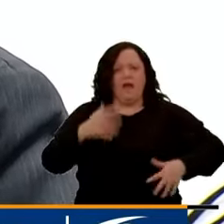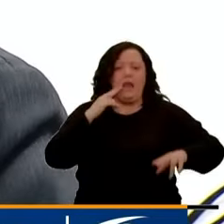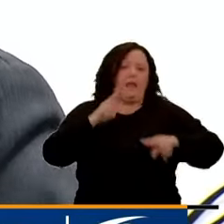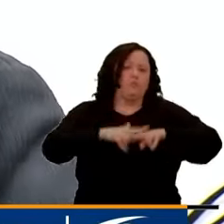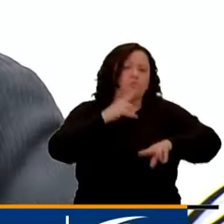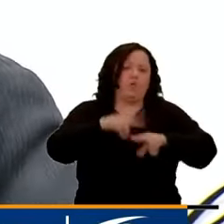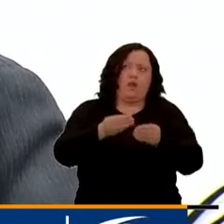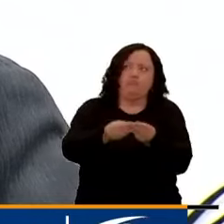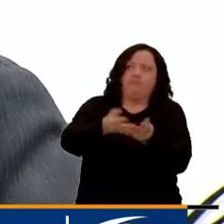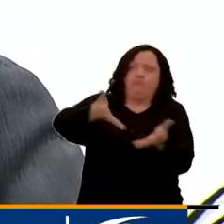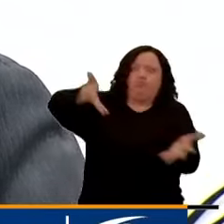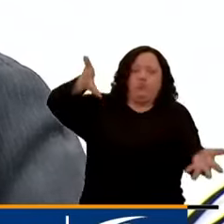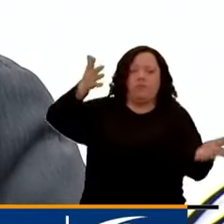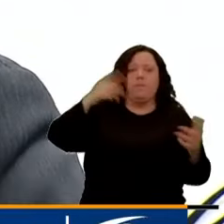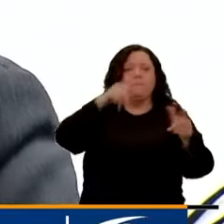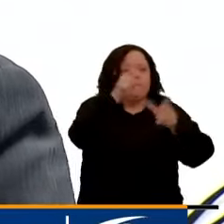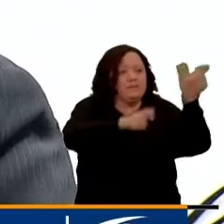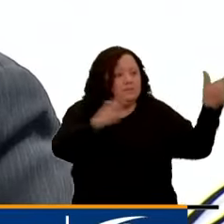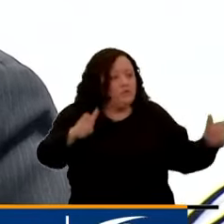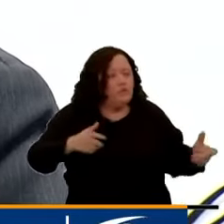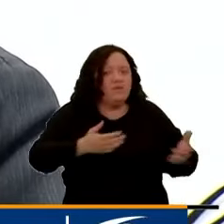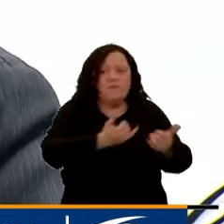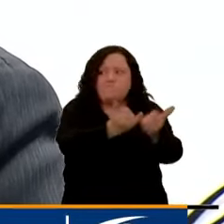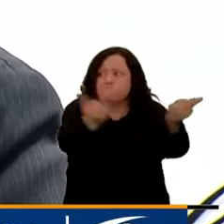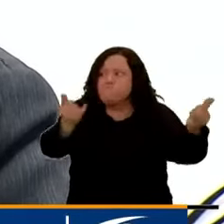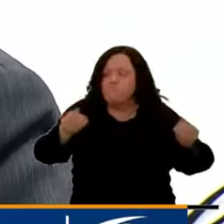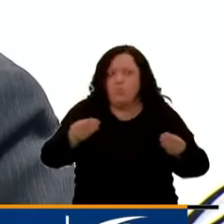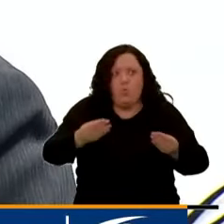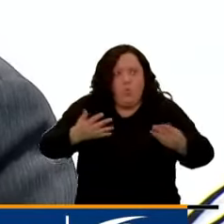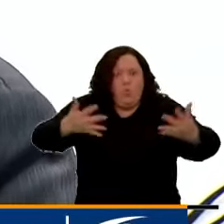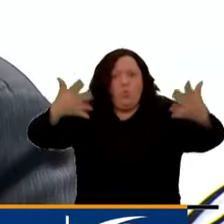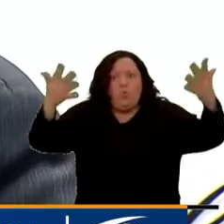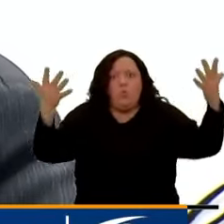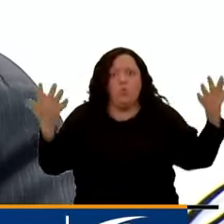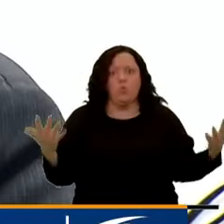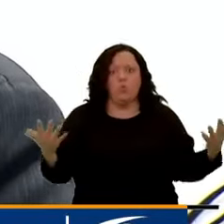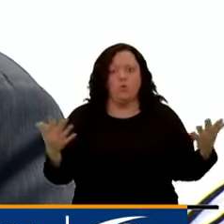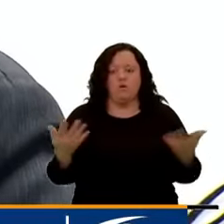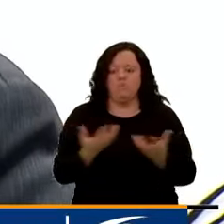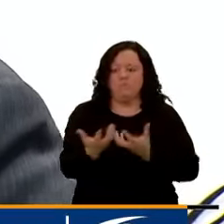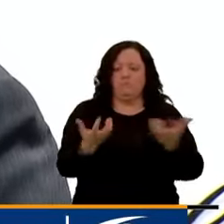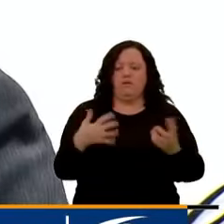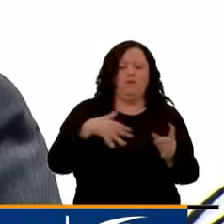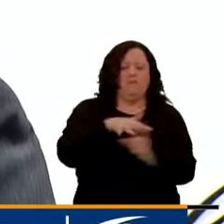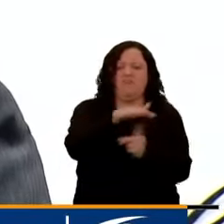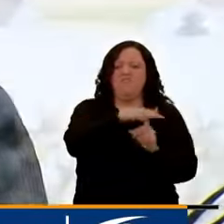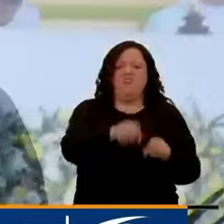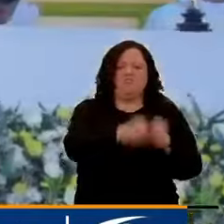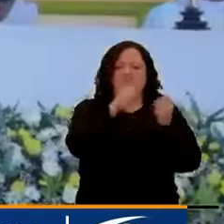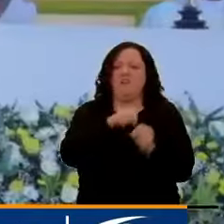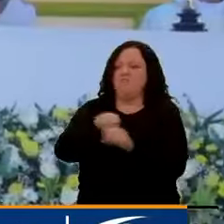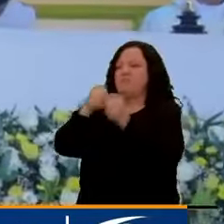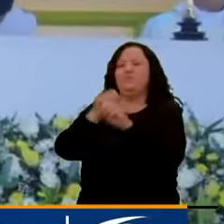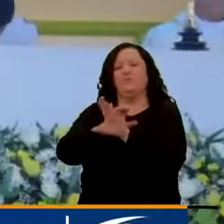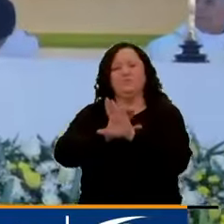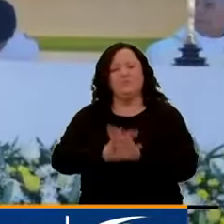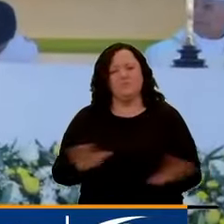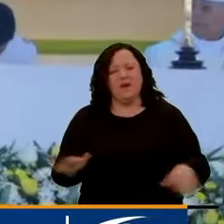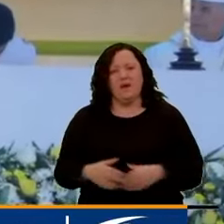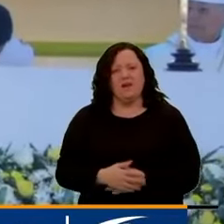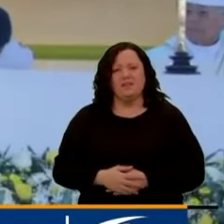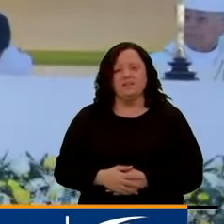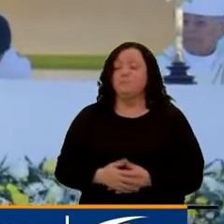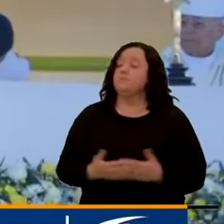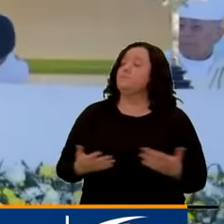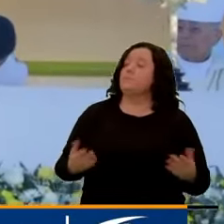natural, las personas, el pueblo, nos estamos haciendo mucho daño, no nos hagamos más daño. Monseñor, estamos en